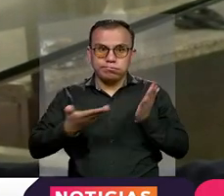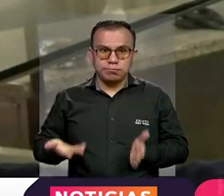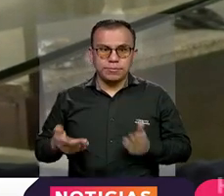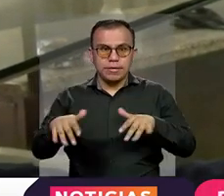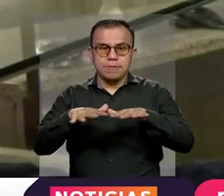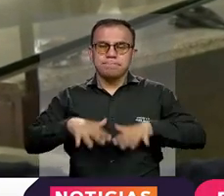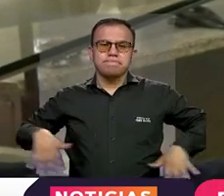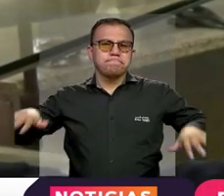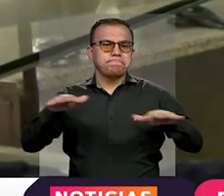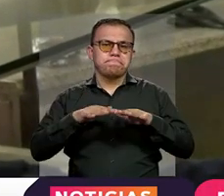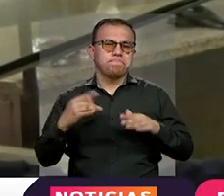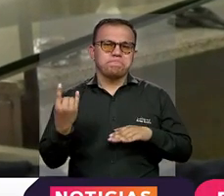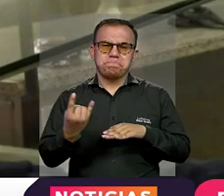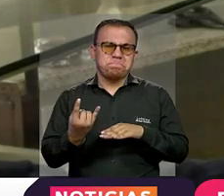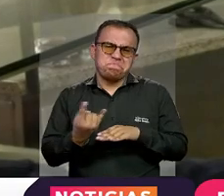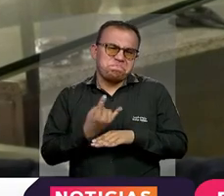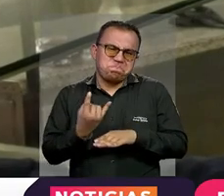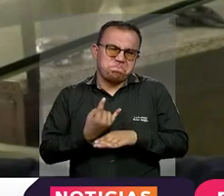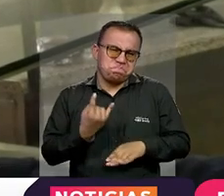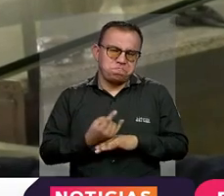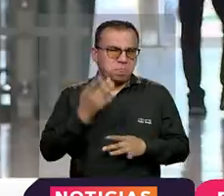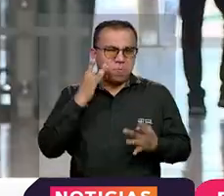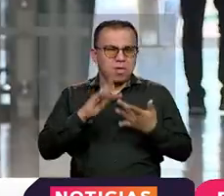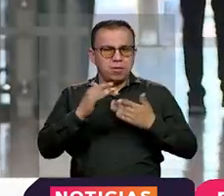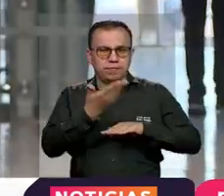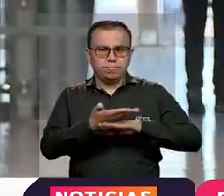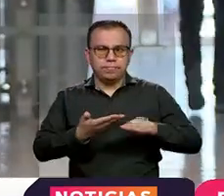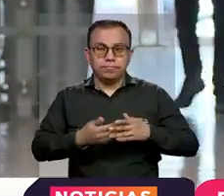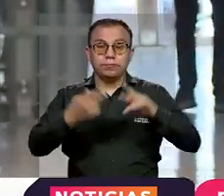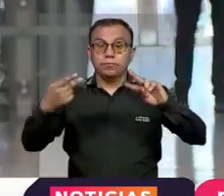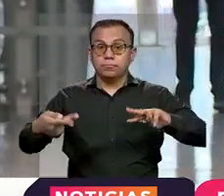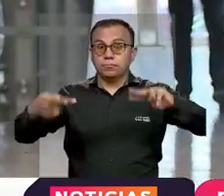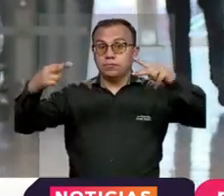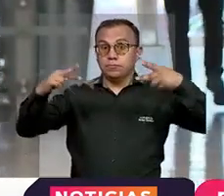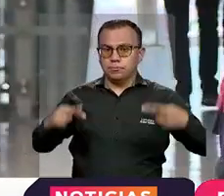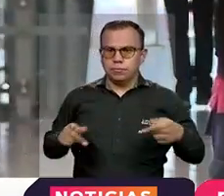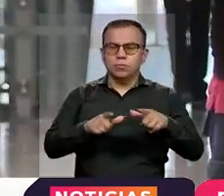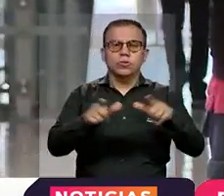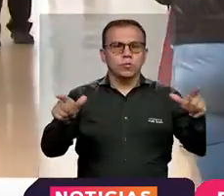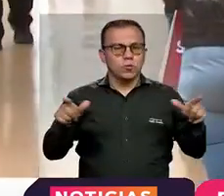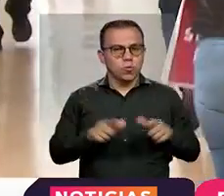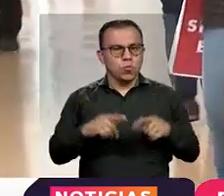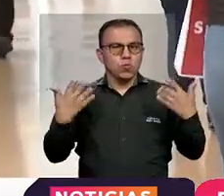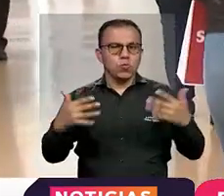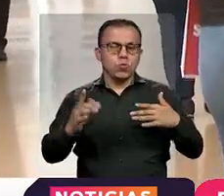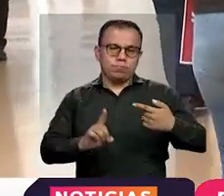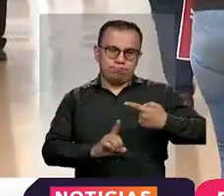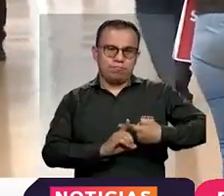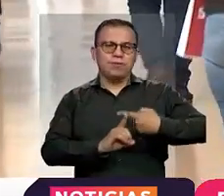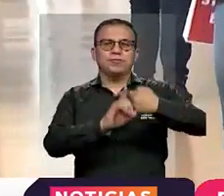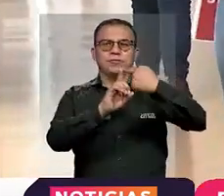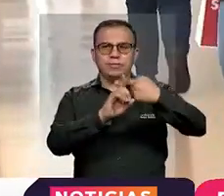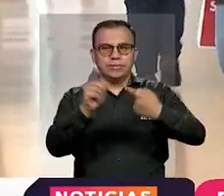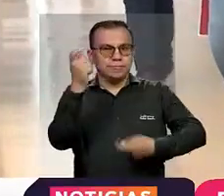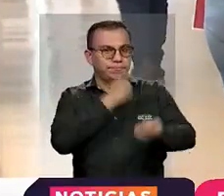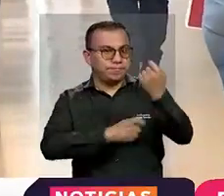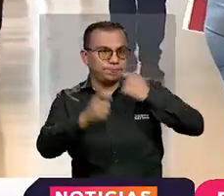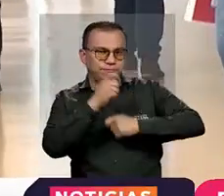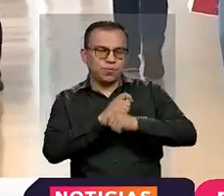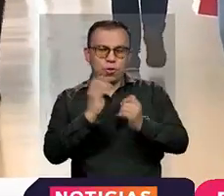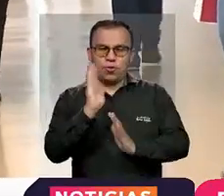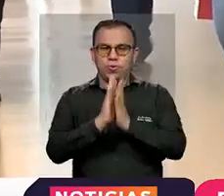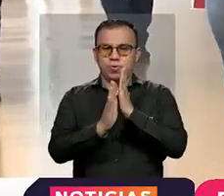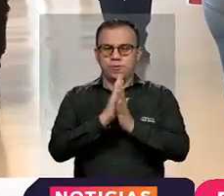se maneja tanto, no se debería pedir. En contraste, hay sectores que vislumbran un panorama positivo en las cifras de ventas, como los